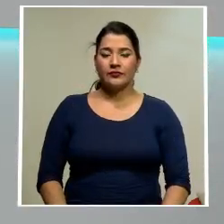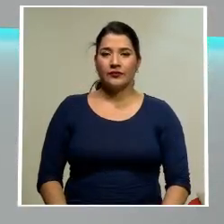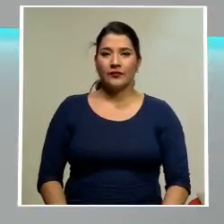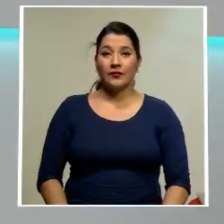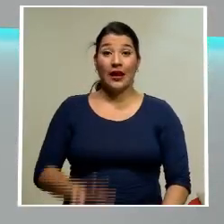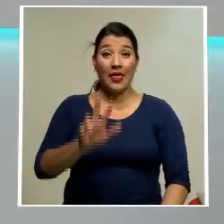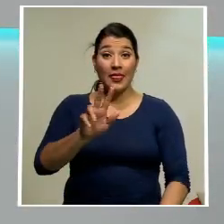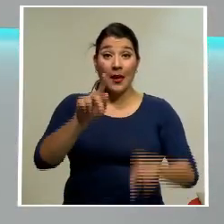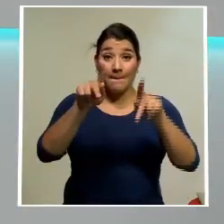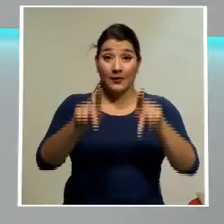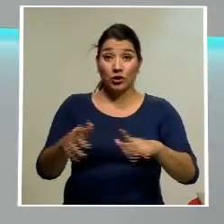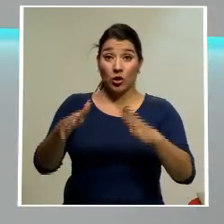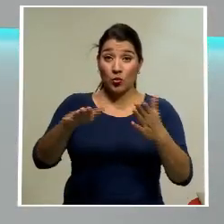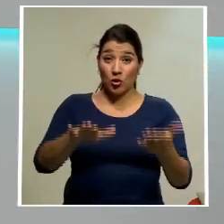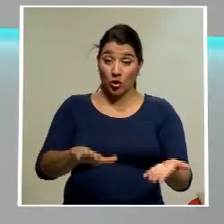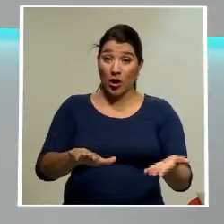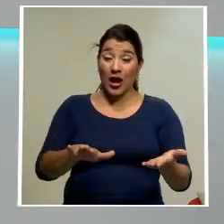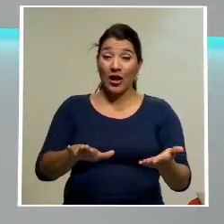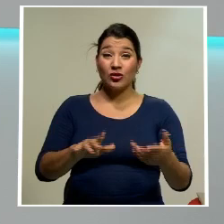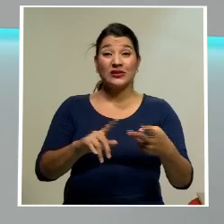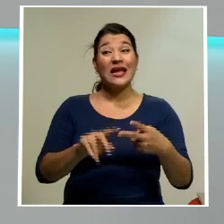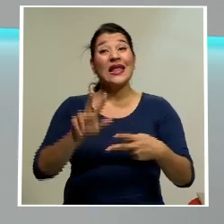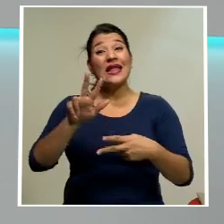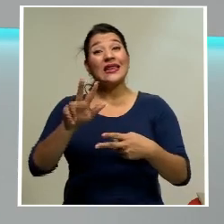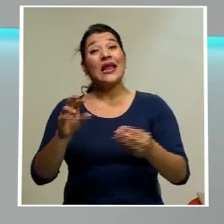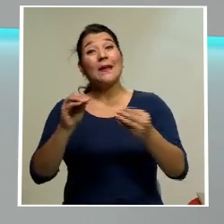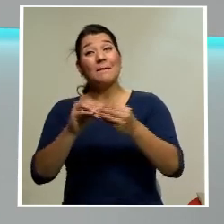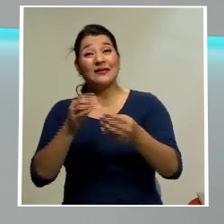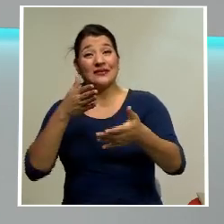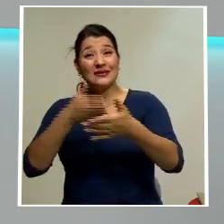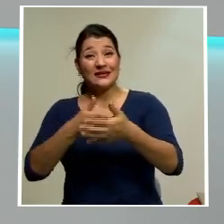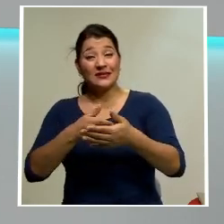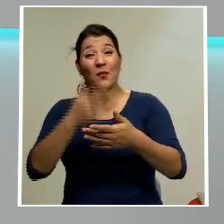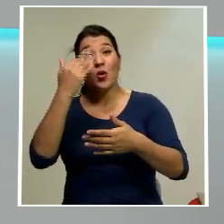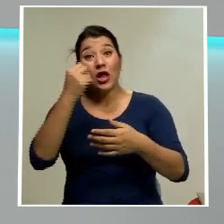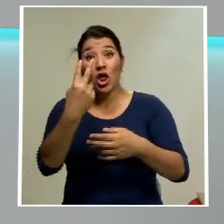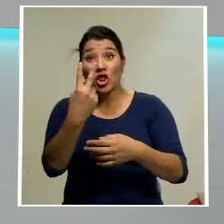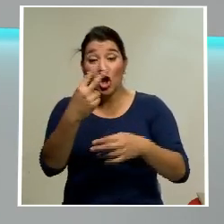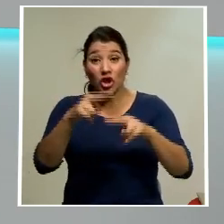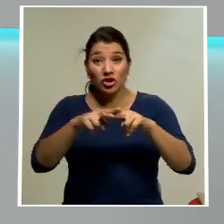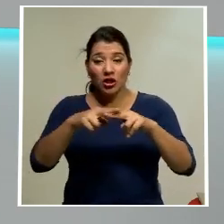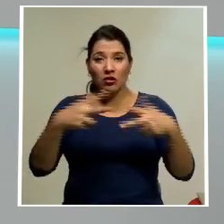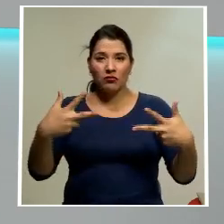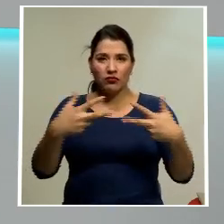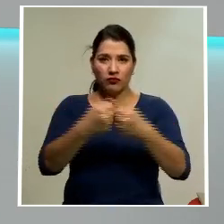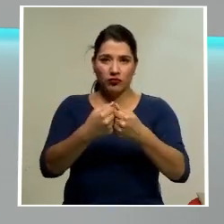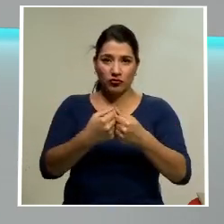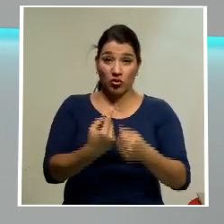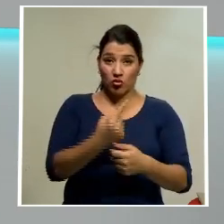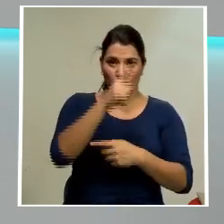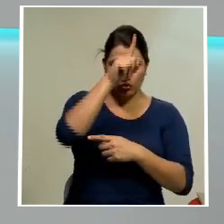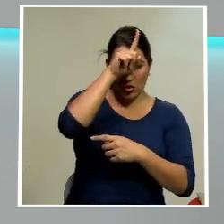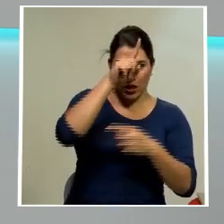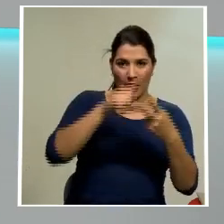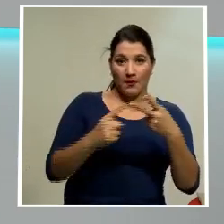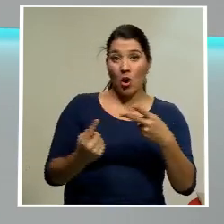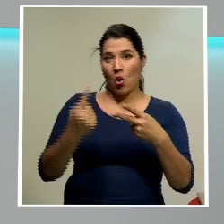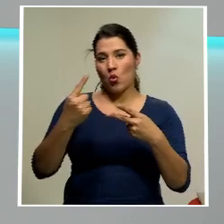3 personas murieron y decenas más resultaron heridas este miércoles al chocar 2 trenes, uno alemán y uno regional